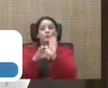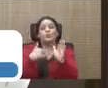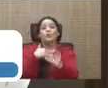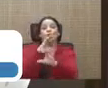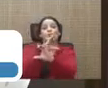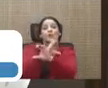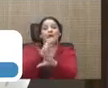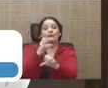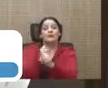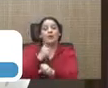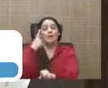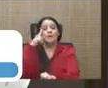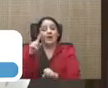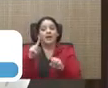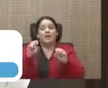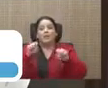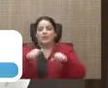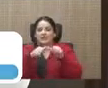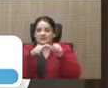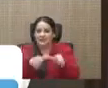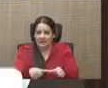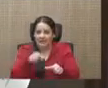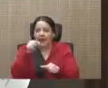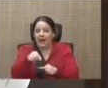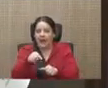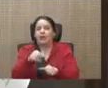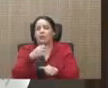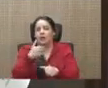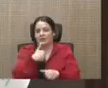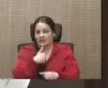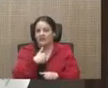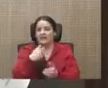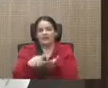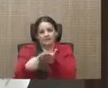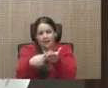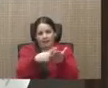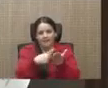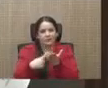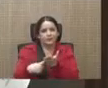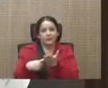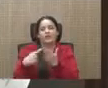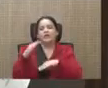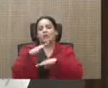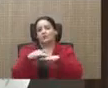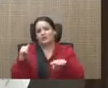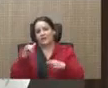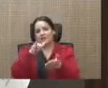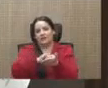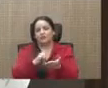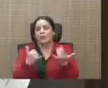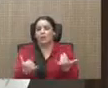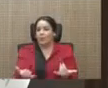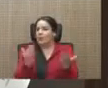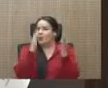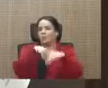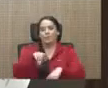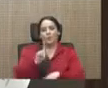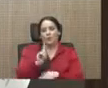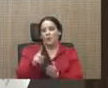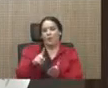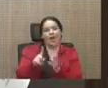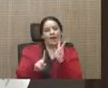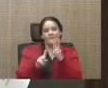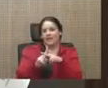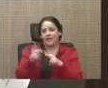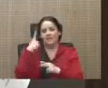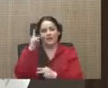vida al instituto parlamentario que nos convoca en esta discusión, sin duda y a nuestro criterio no aplican para lo que hoy discutimos. El